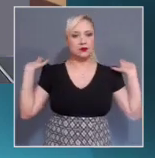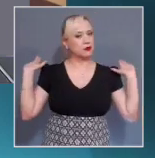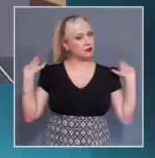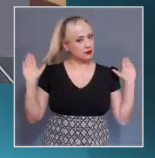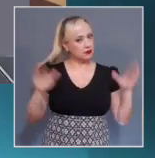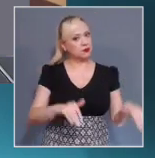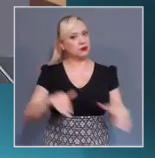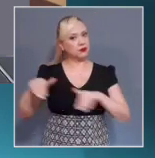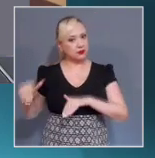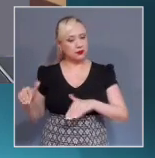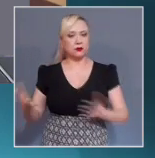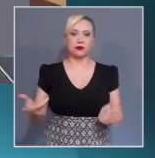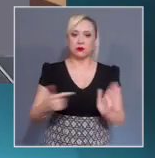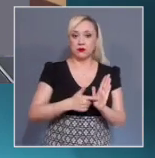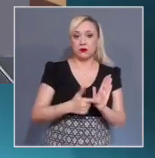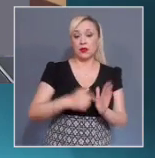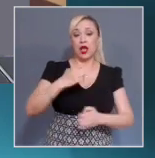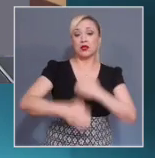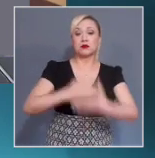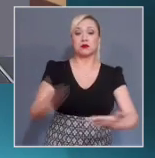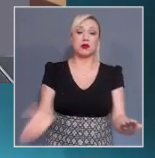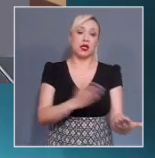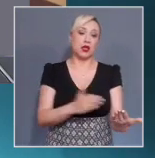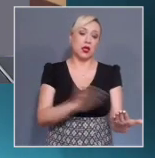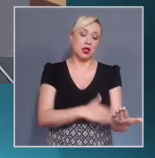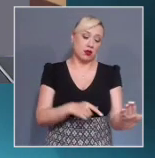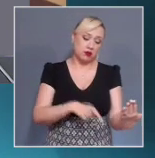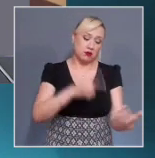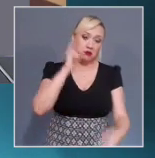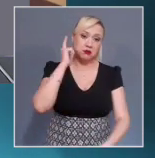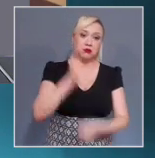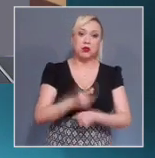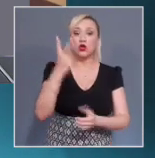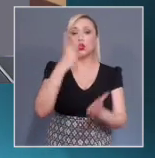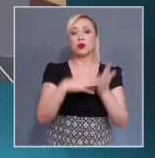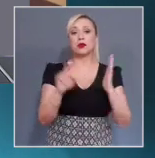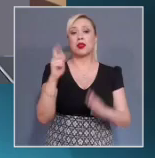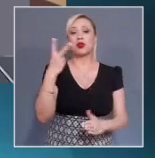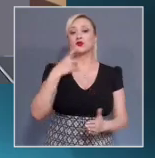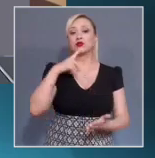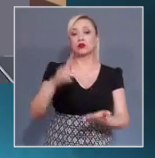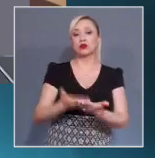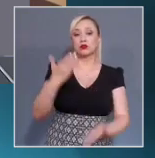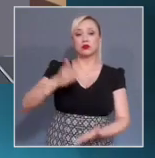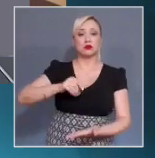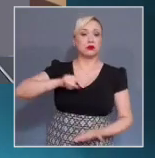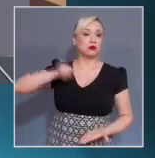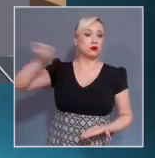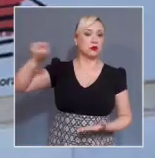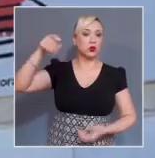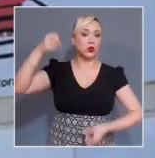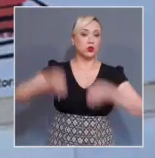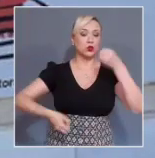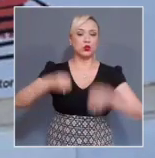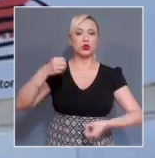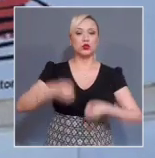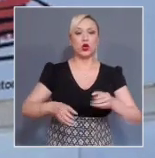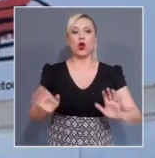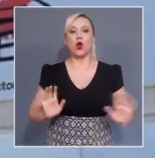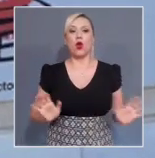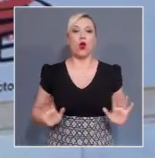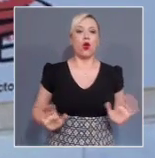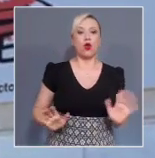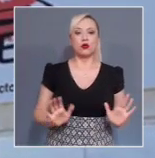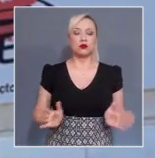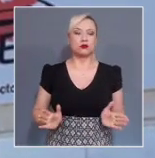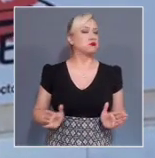en el expediente sub-JRC 101-2022 relacionado con el juicio de nulidad de la elección respectiva. En otro asunto, la